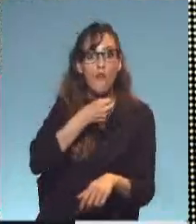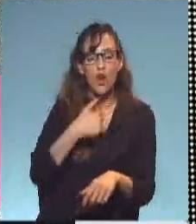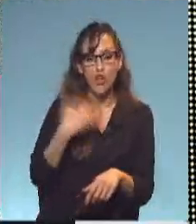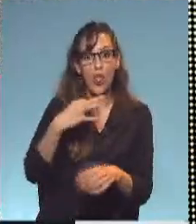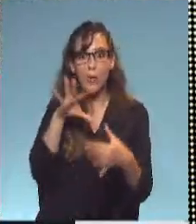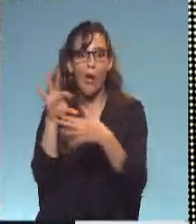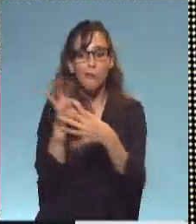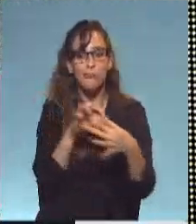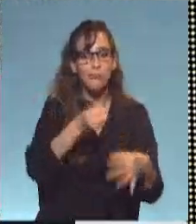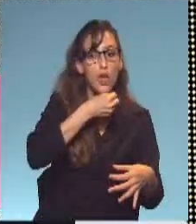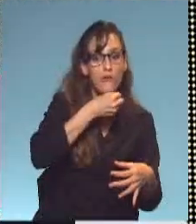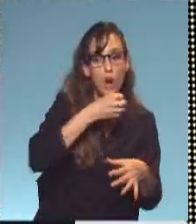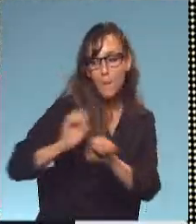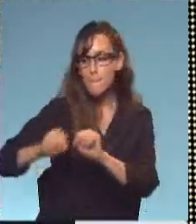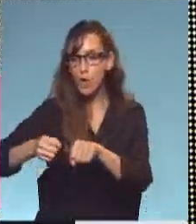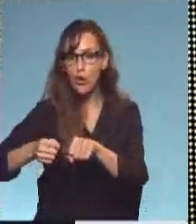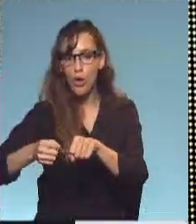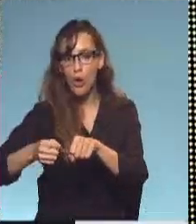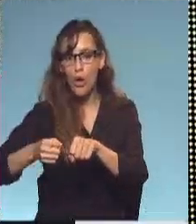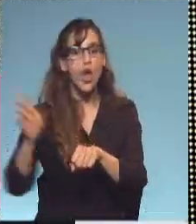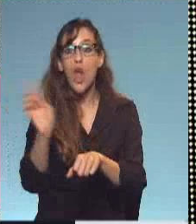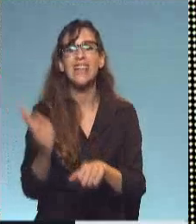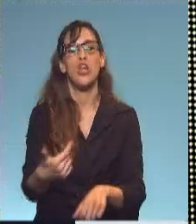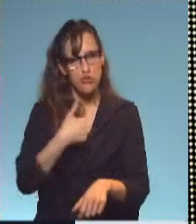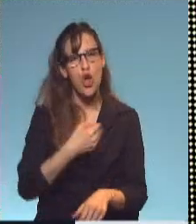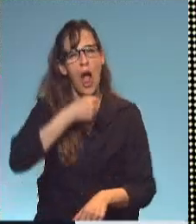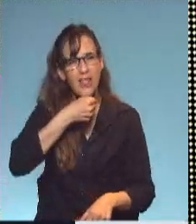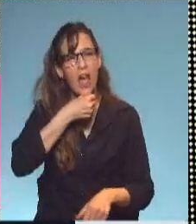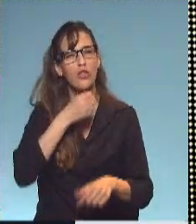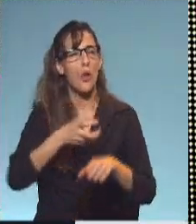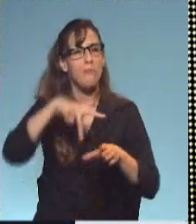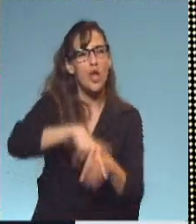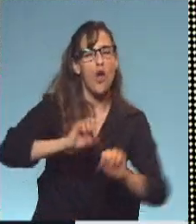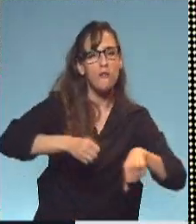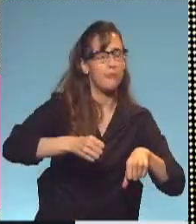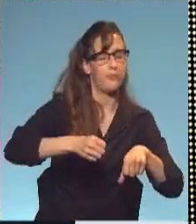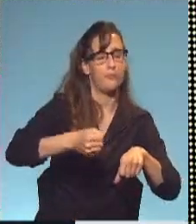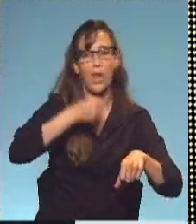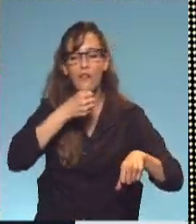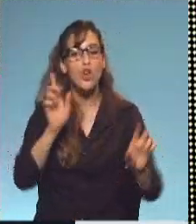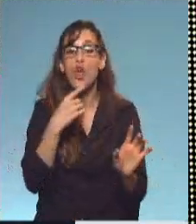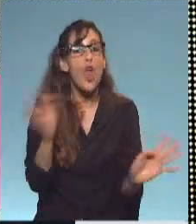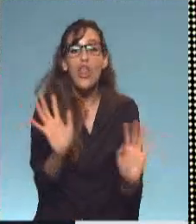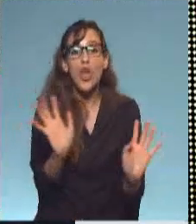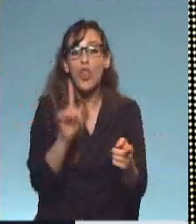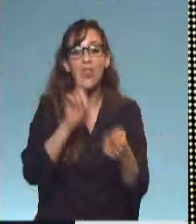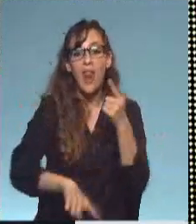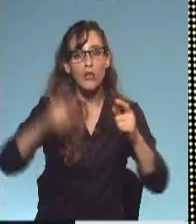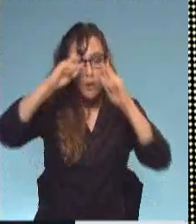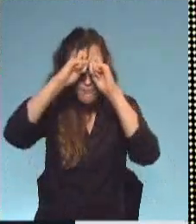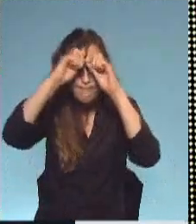asociación entre un micrófono y una moto. Pero no es que yo tengo que decir, estoy cantando en una moto con un micrófono, estoy cantando. No me lo digo, lo visualizo